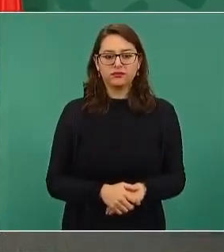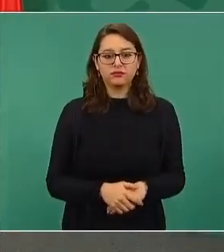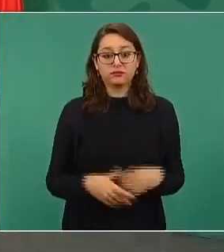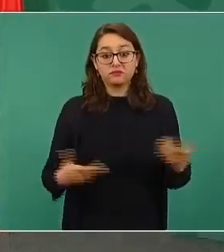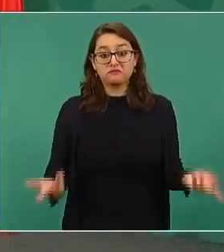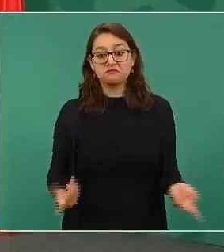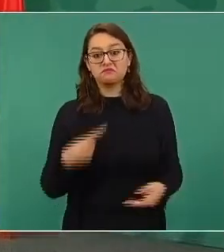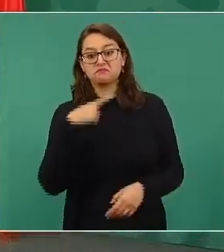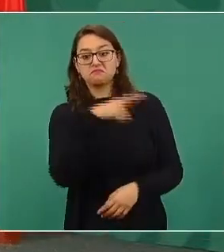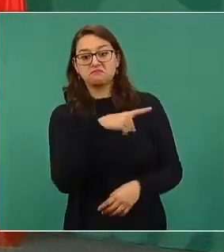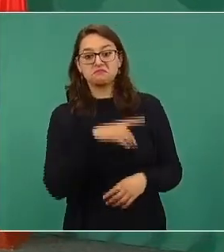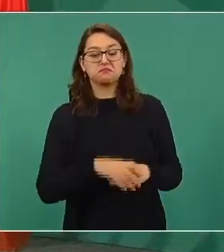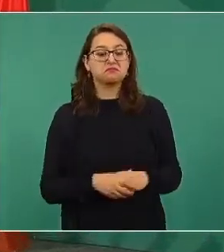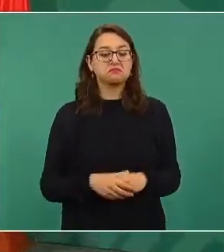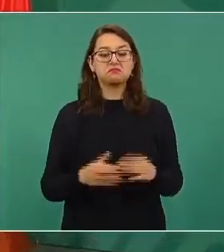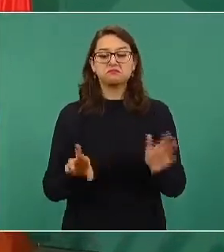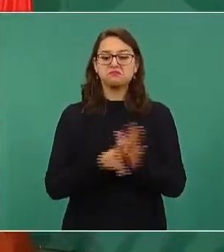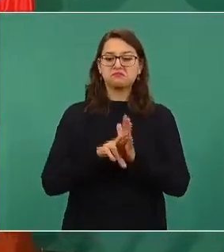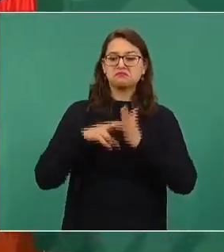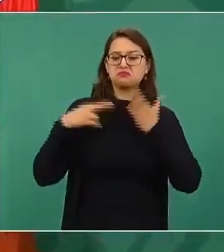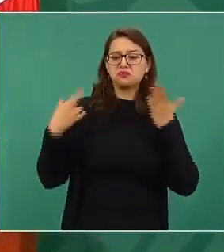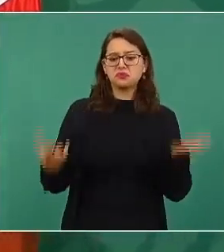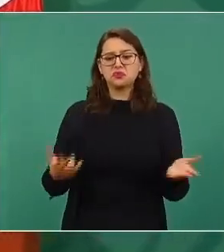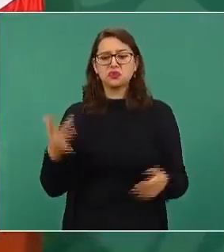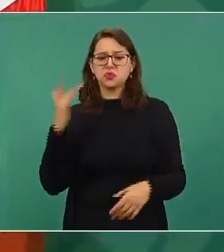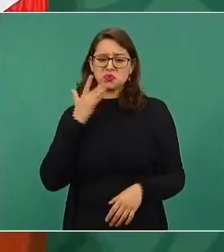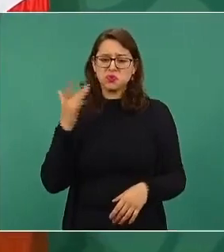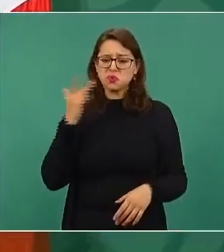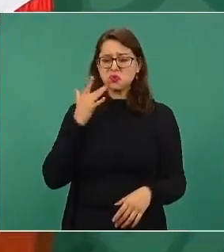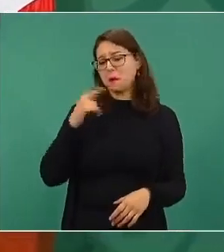en revistas frívolas